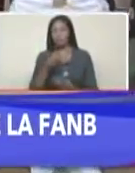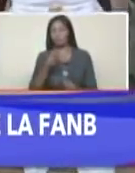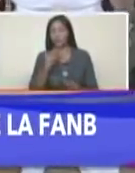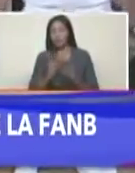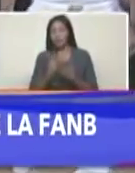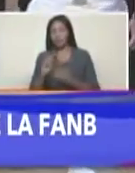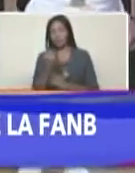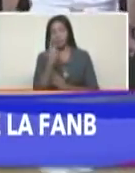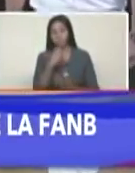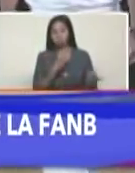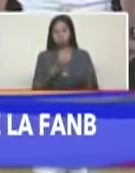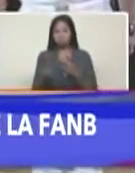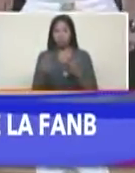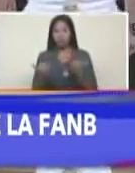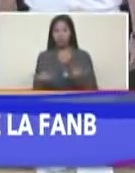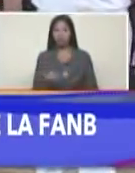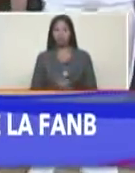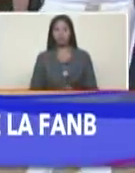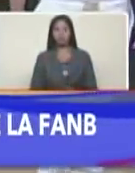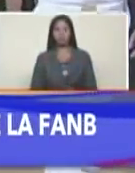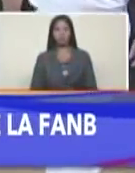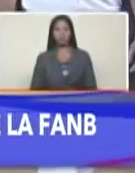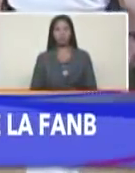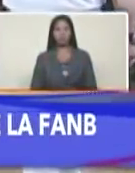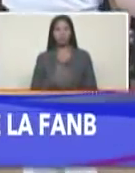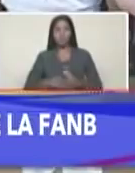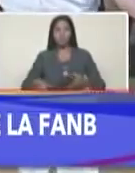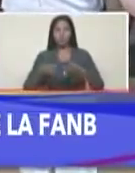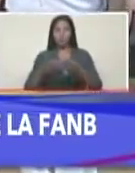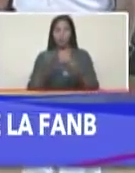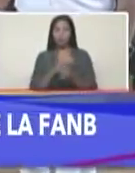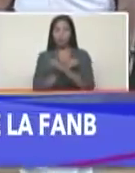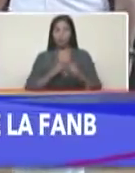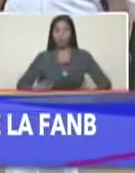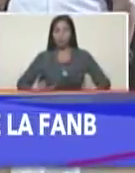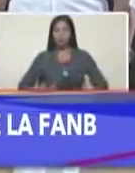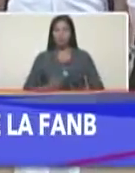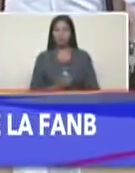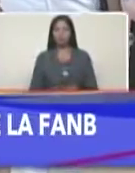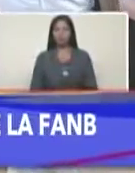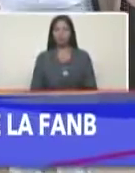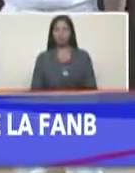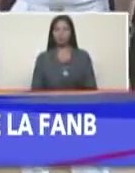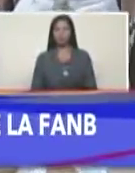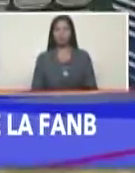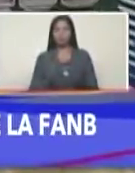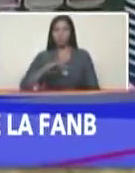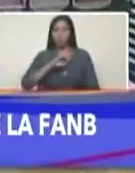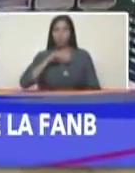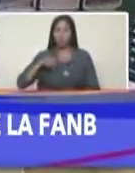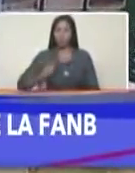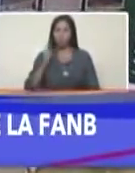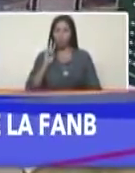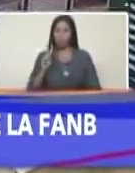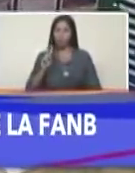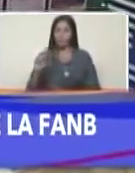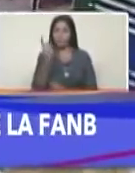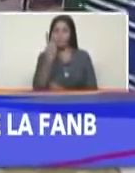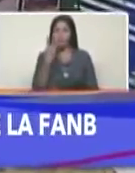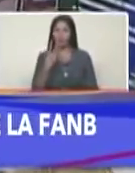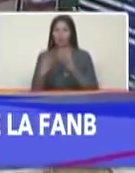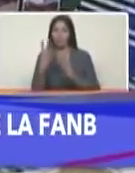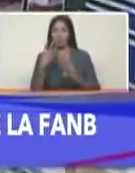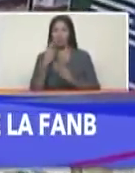lugar, bienvenido al círculo militar de nuestra Fuerza Armada Nacional Bolivariana, donde nos hemos dispuesto para una primera